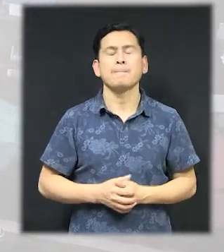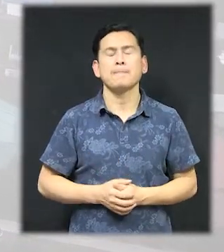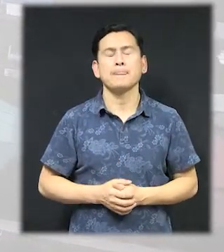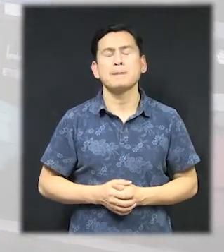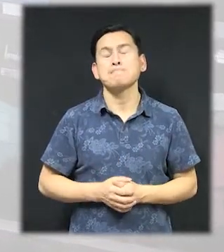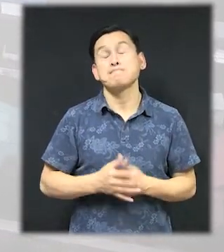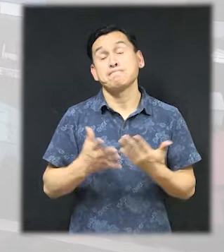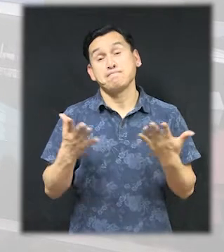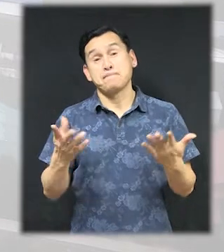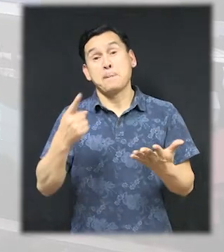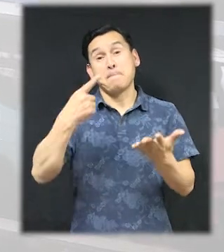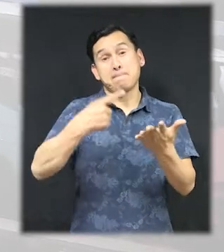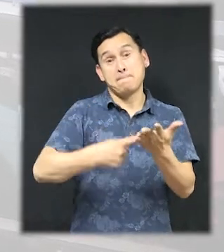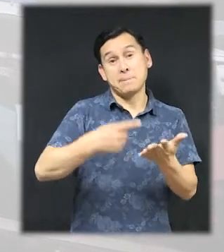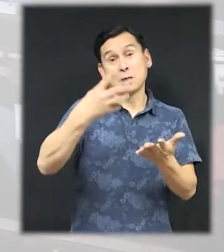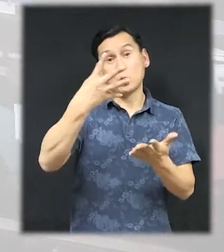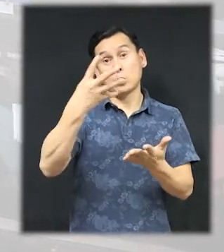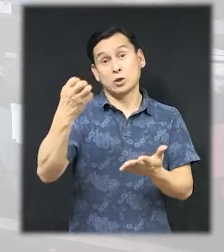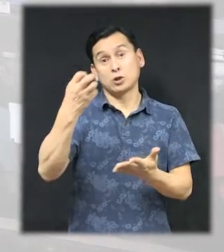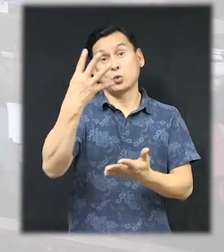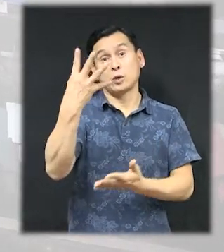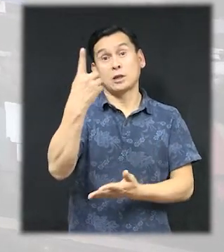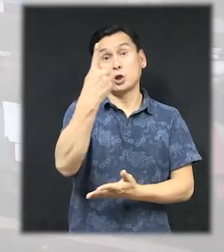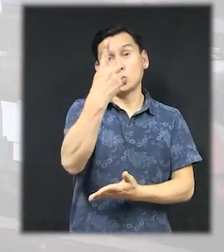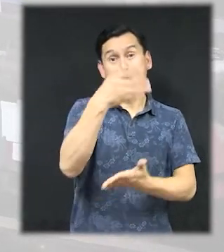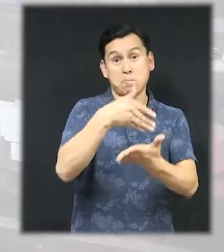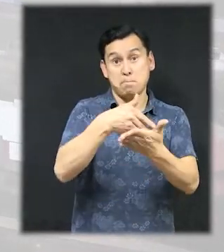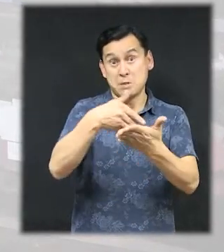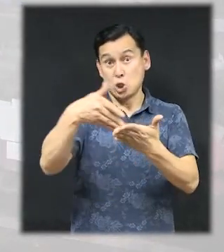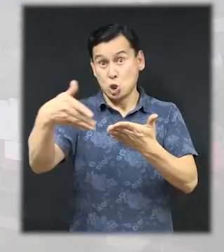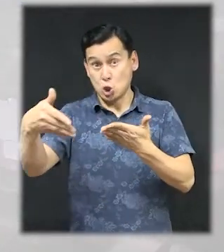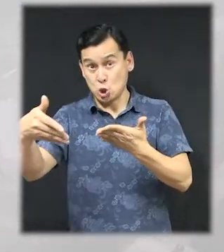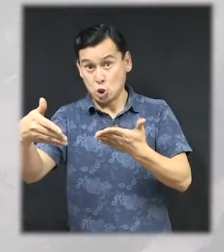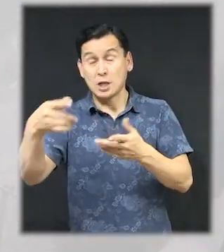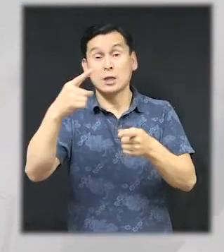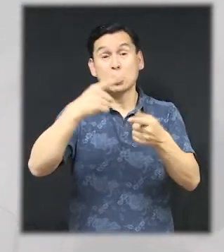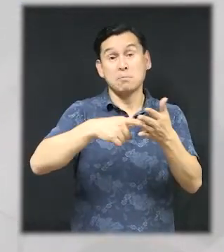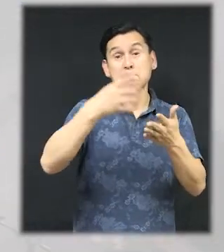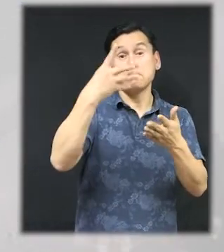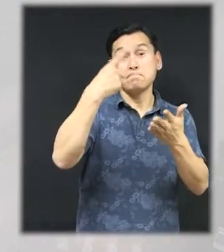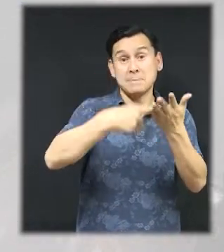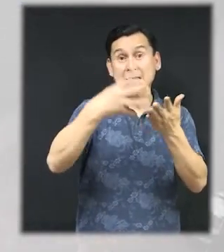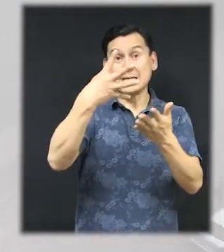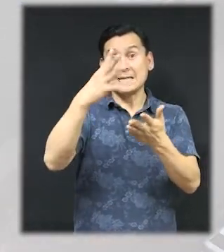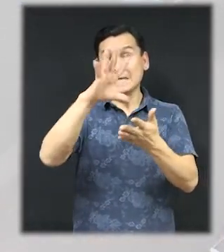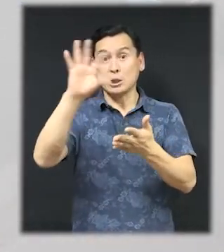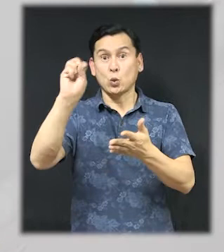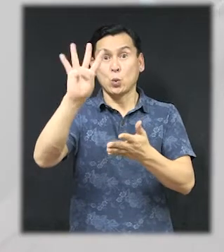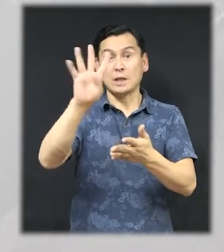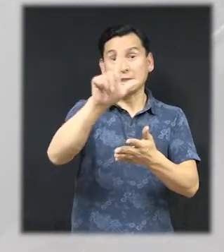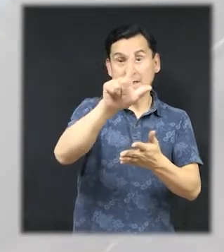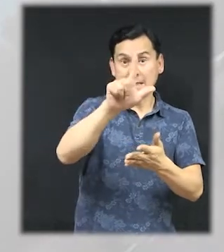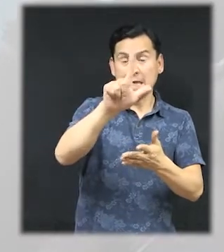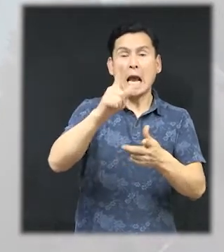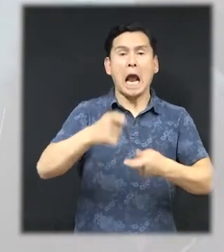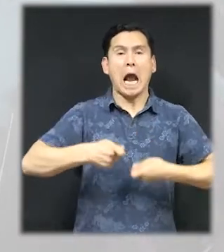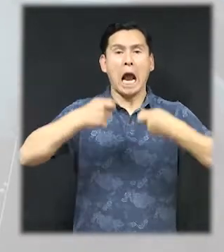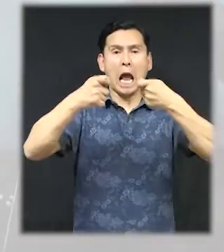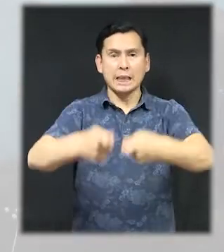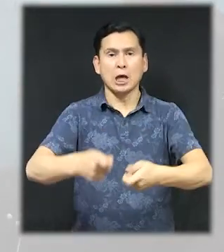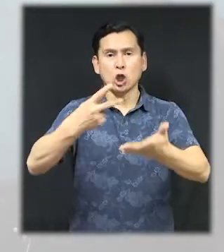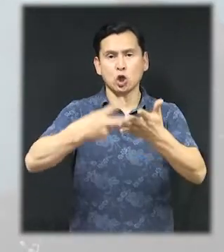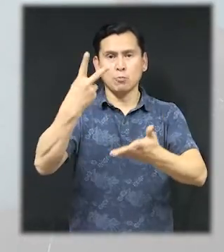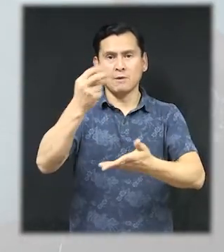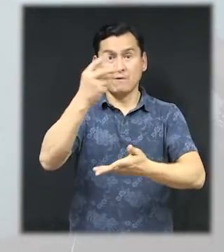Prácticamente 1.441 millones de los 1.547 gastados durante el 2020 correspondieron